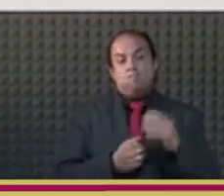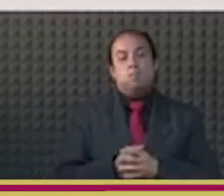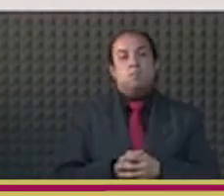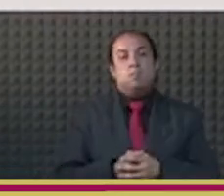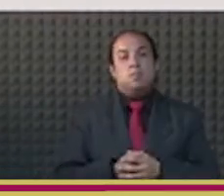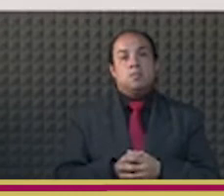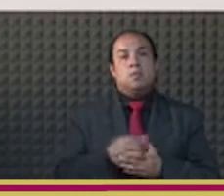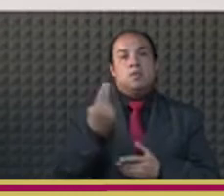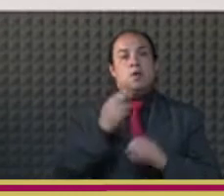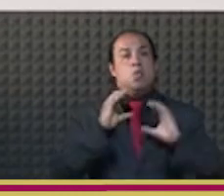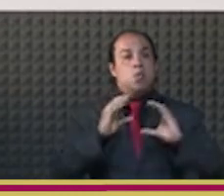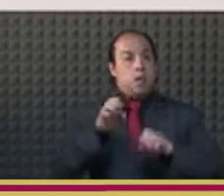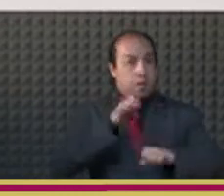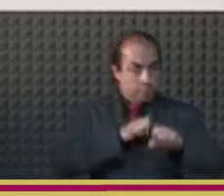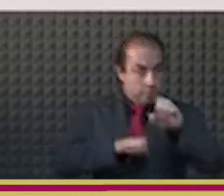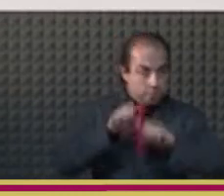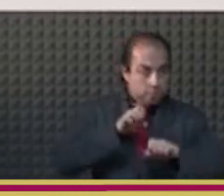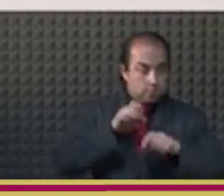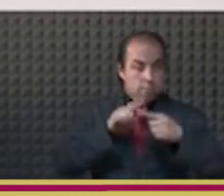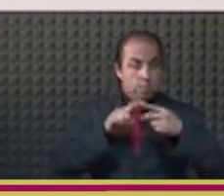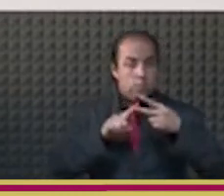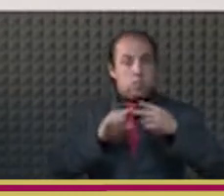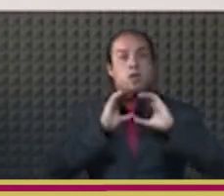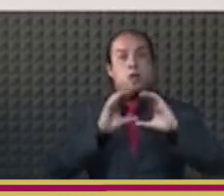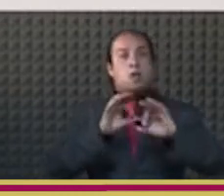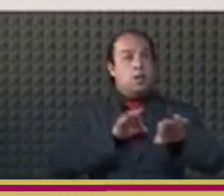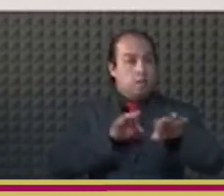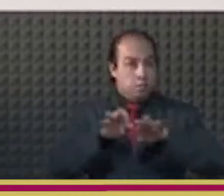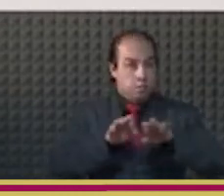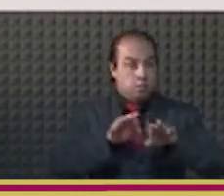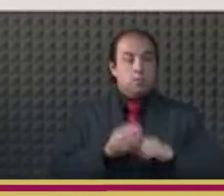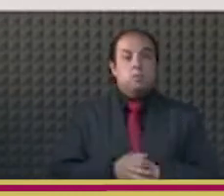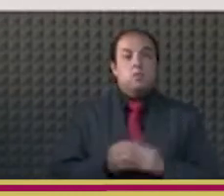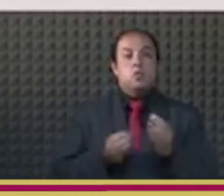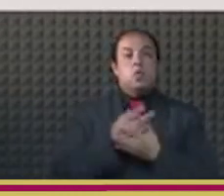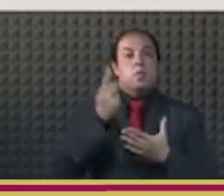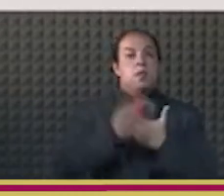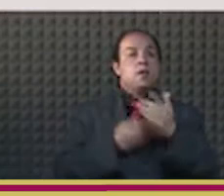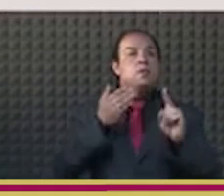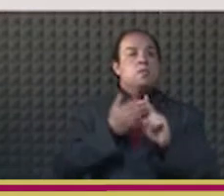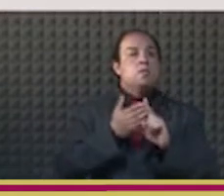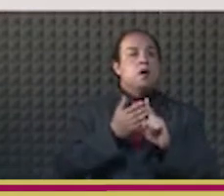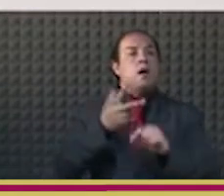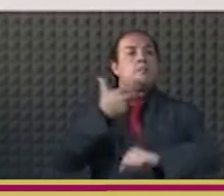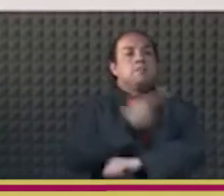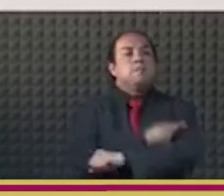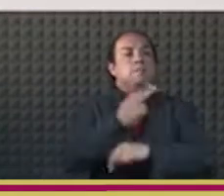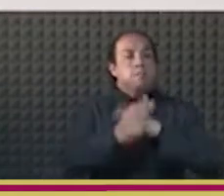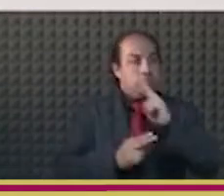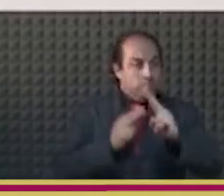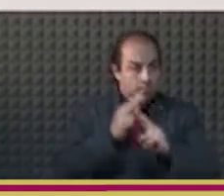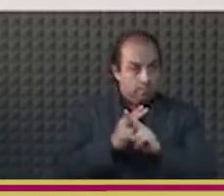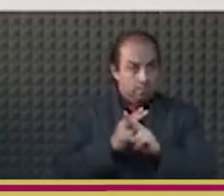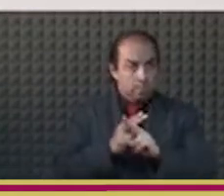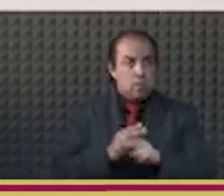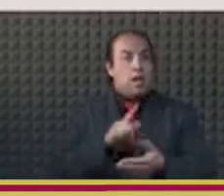Vamos a cuidar a las empresas y a cuidar el empleo. La nueva estrategia está centrada en la vacunación universal,